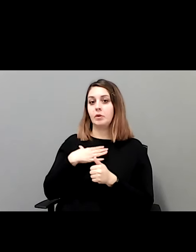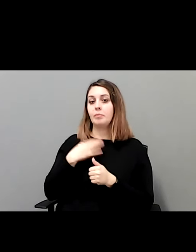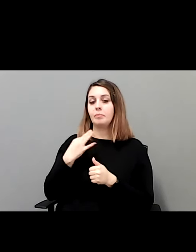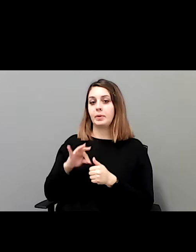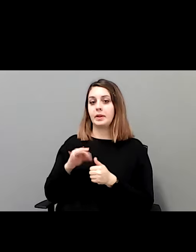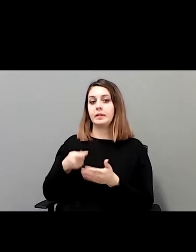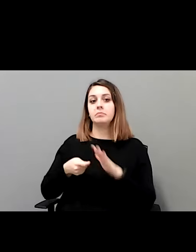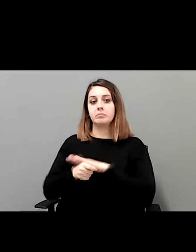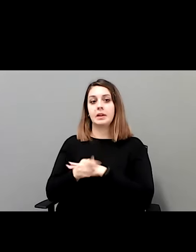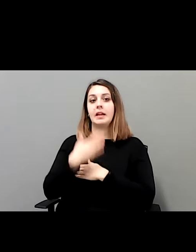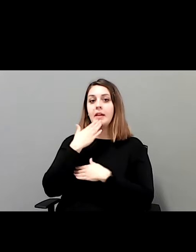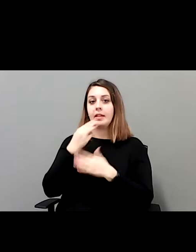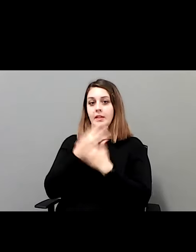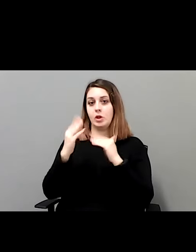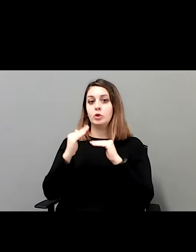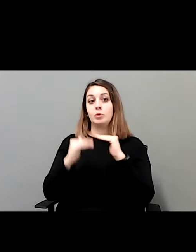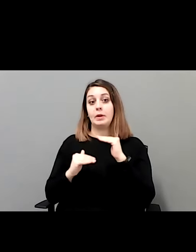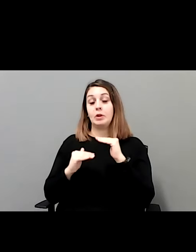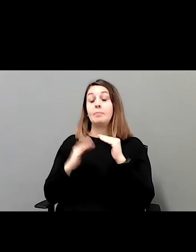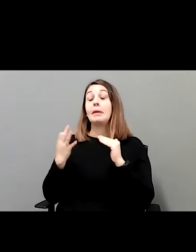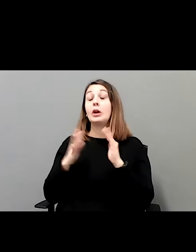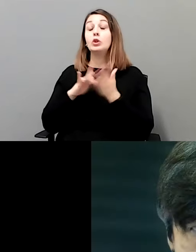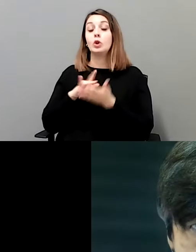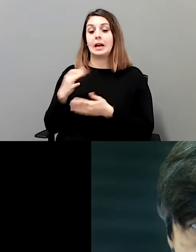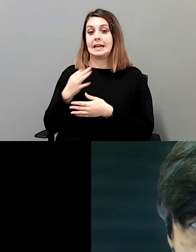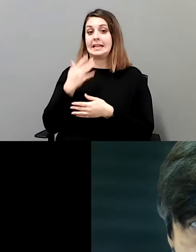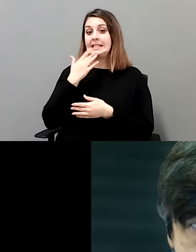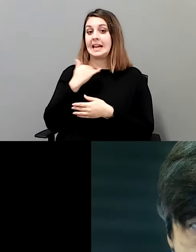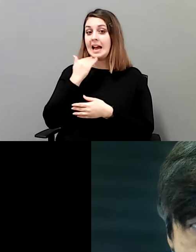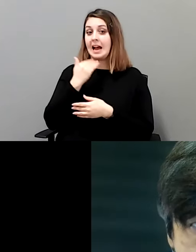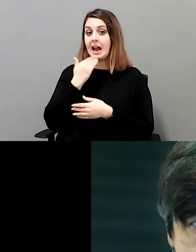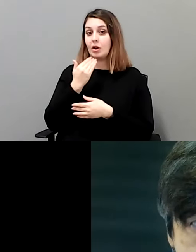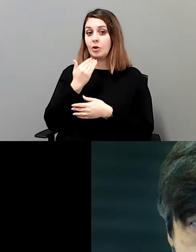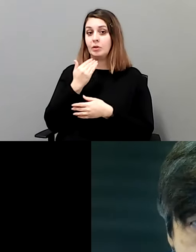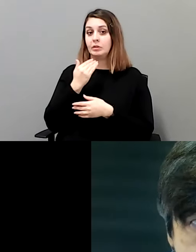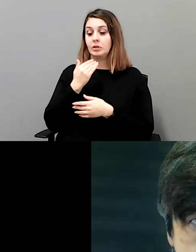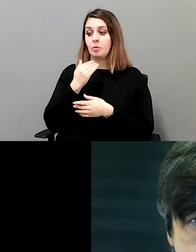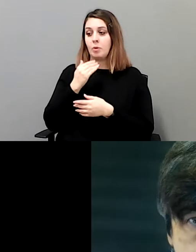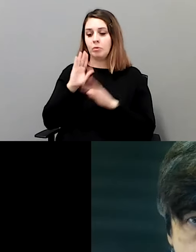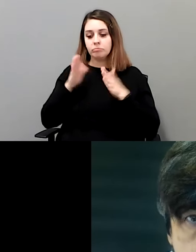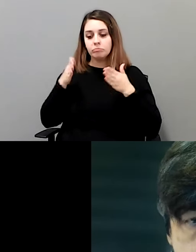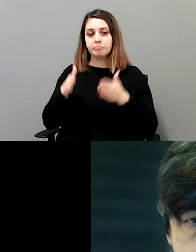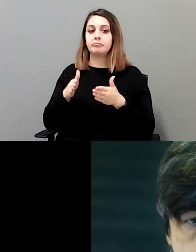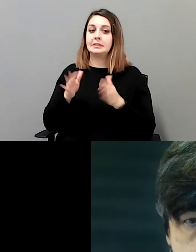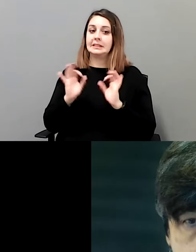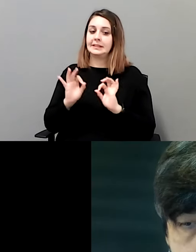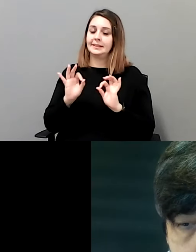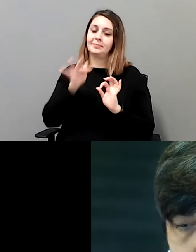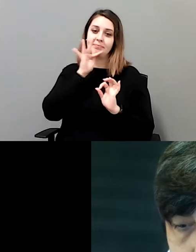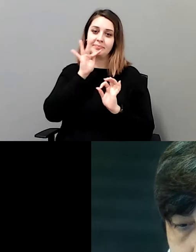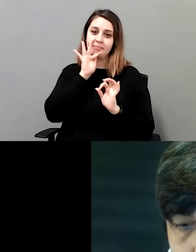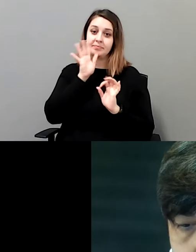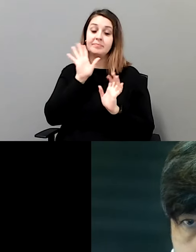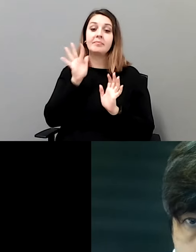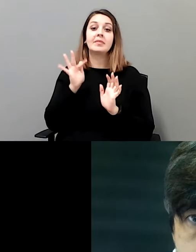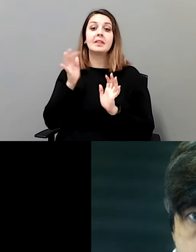se puede pedir en minoría de edad. Lo que ocurre es que si, es algo que no se ha potenciado especialmente. Y también es cierto